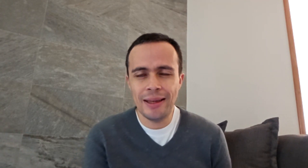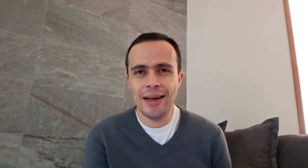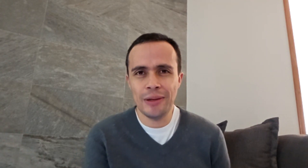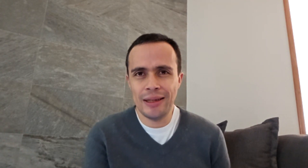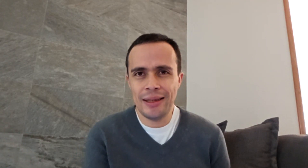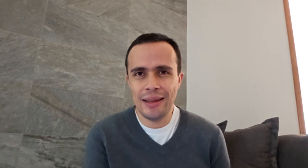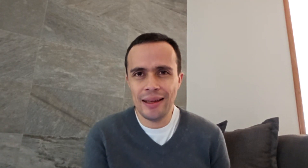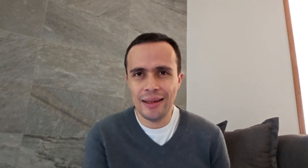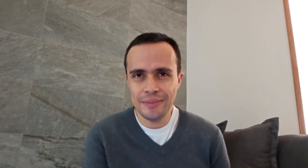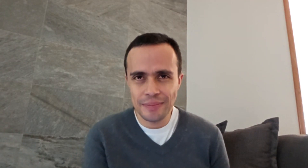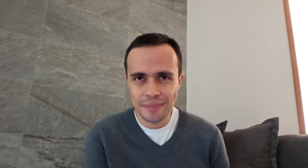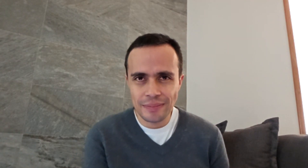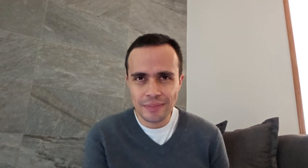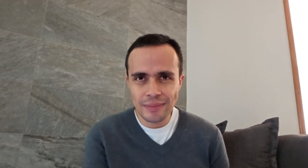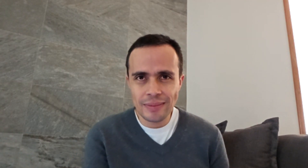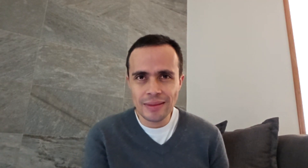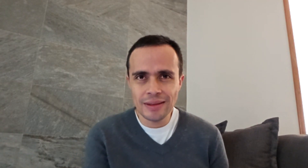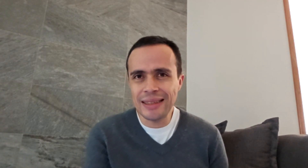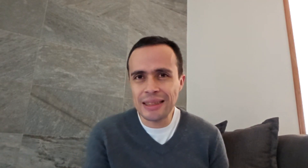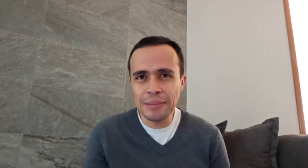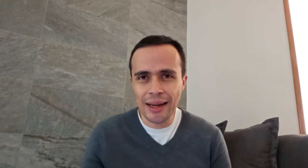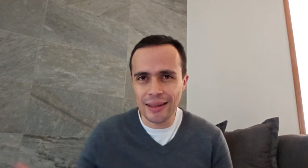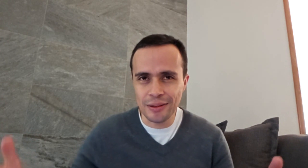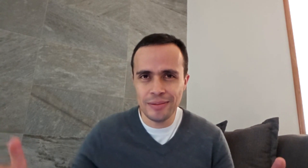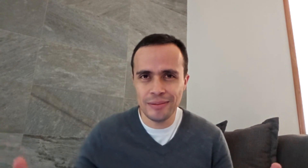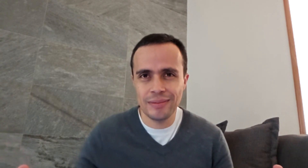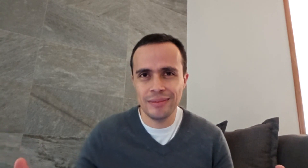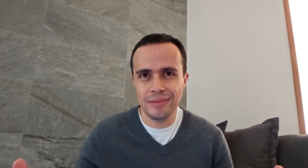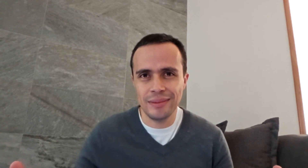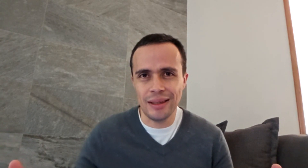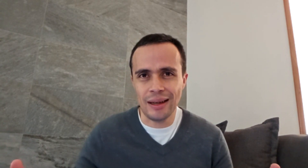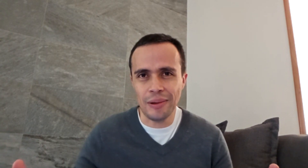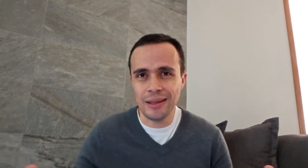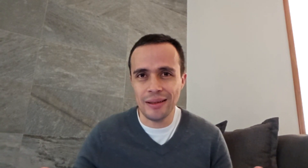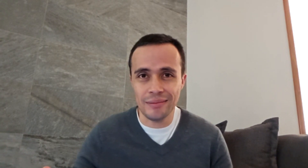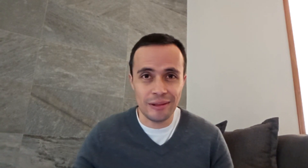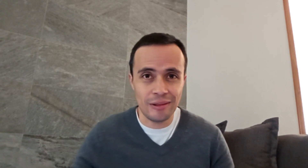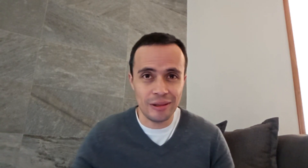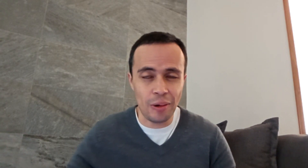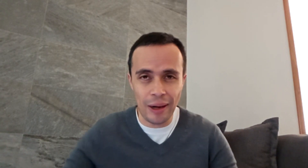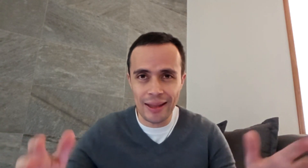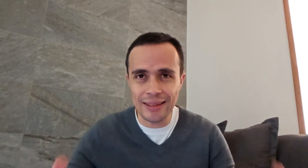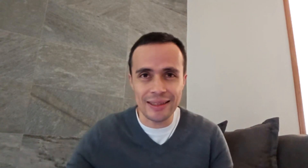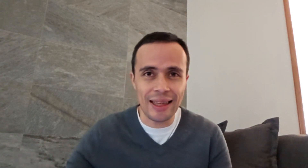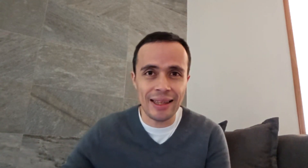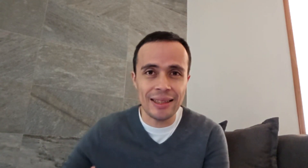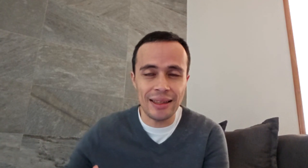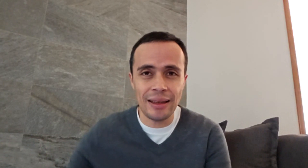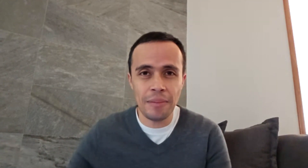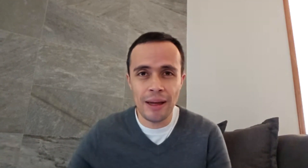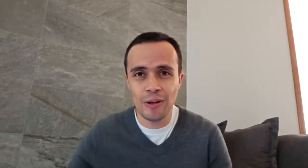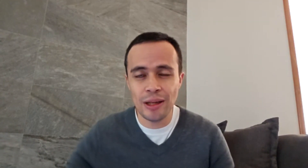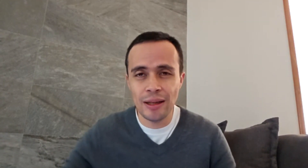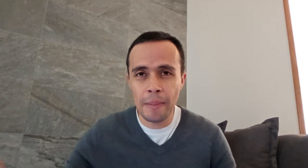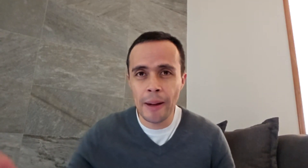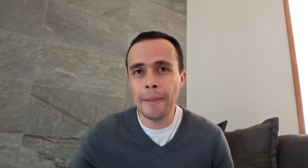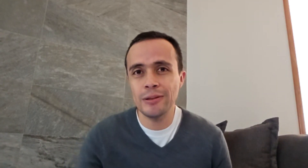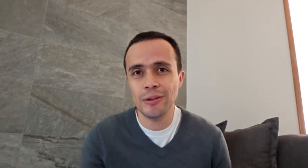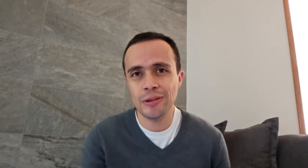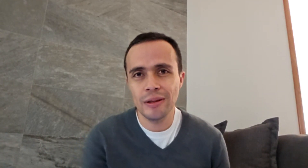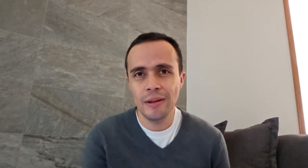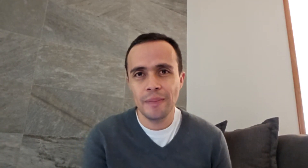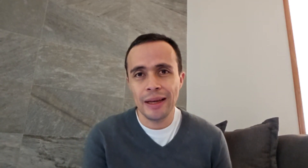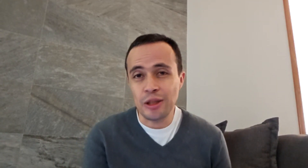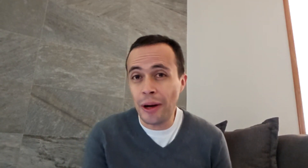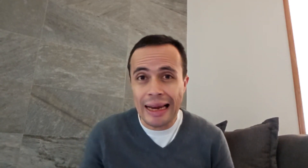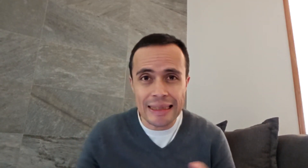pueden vender en una tienda de esas marcas, ¿no? Y que cuestan 50, 60, 70 mil, 80 mil